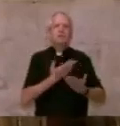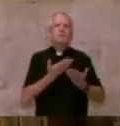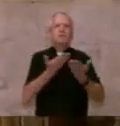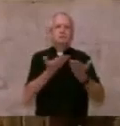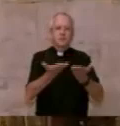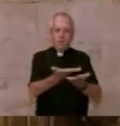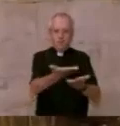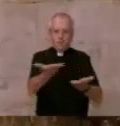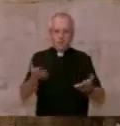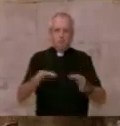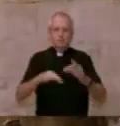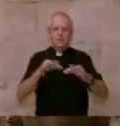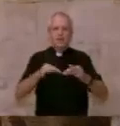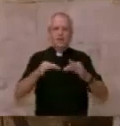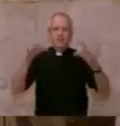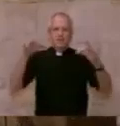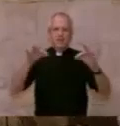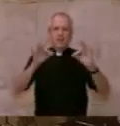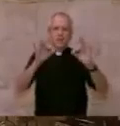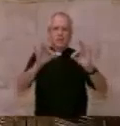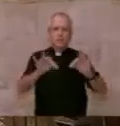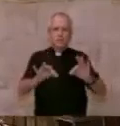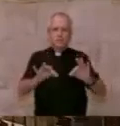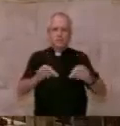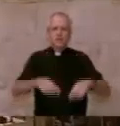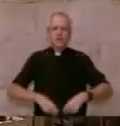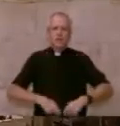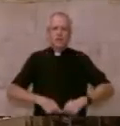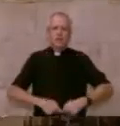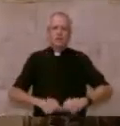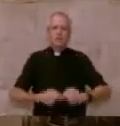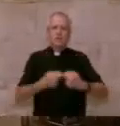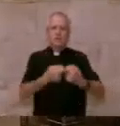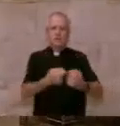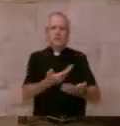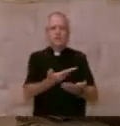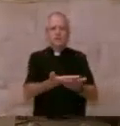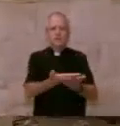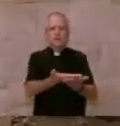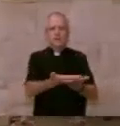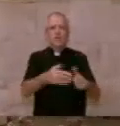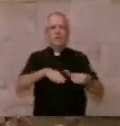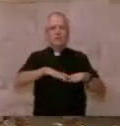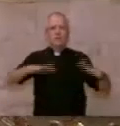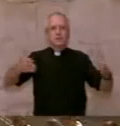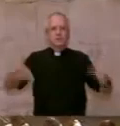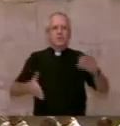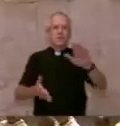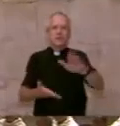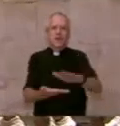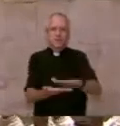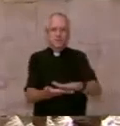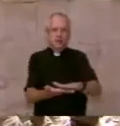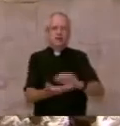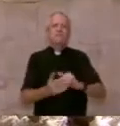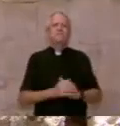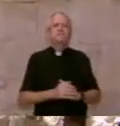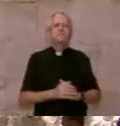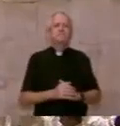tengo, os doy la cinta con la que voy ceñida y os la dejo sobre el altar.